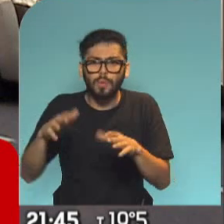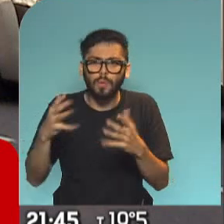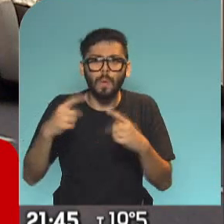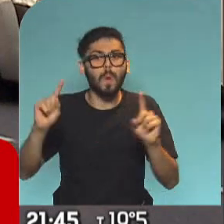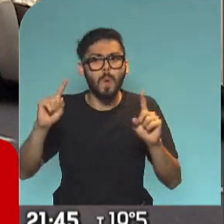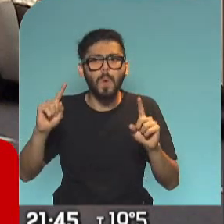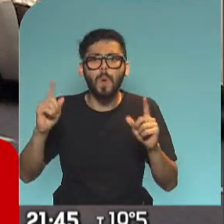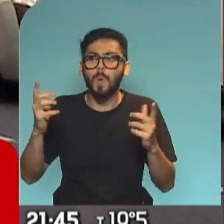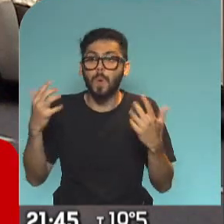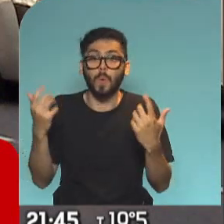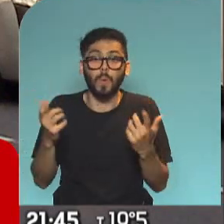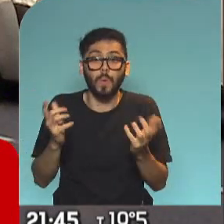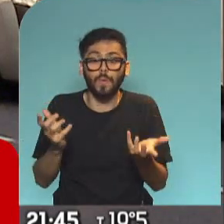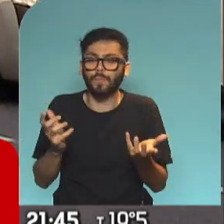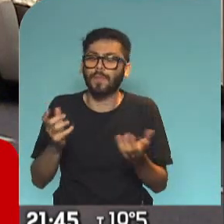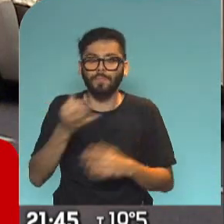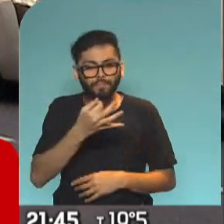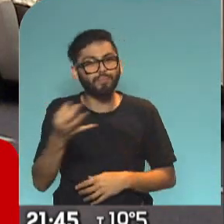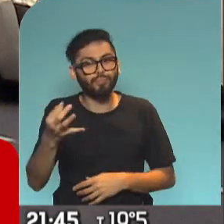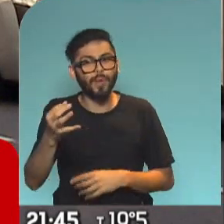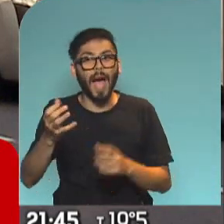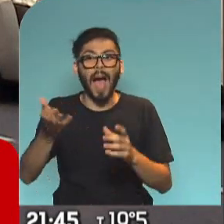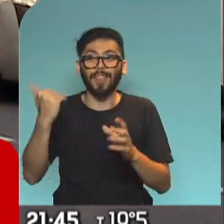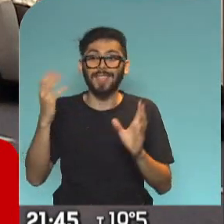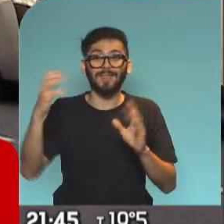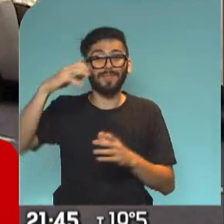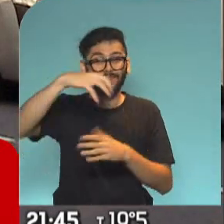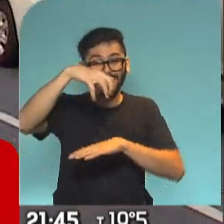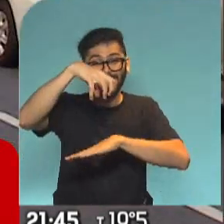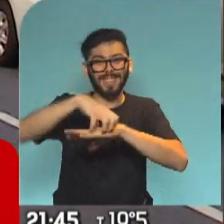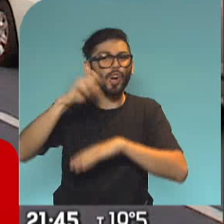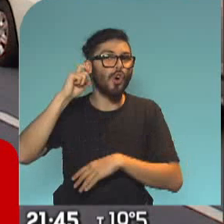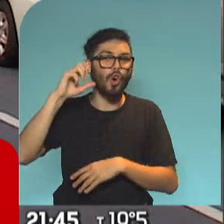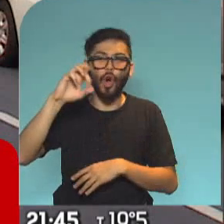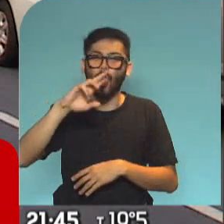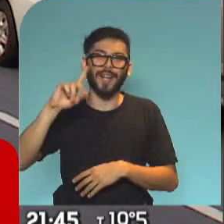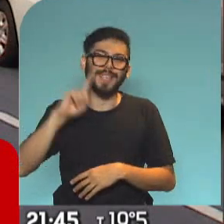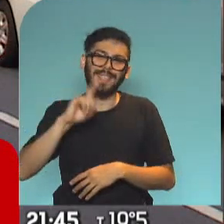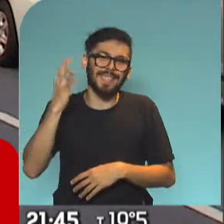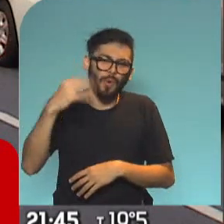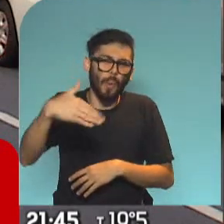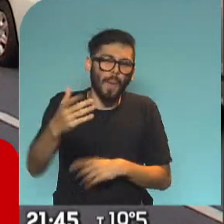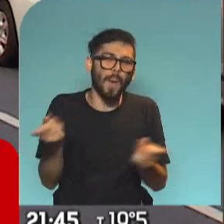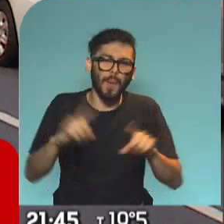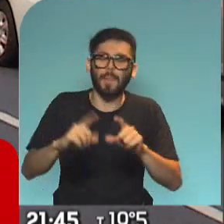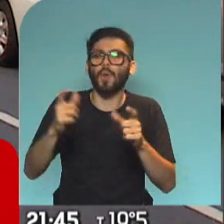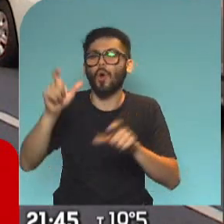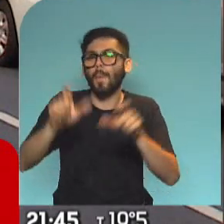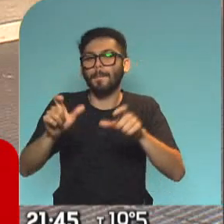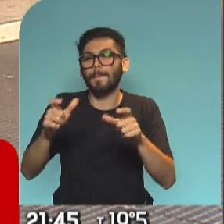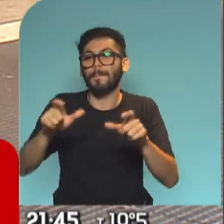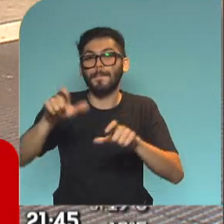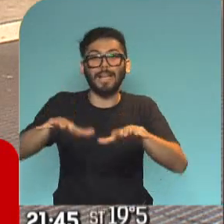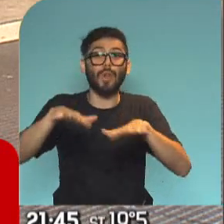en la experiencia de sex, tanto cuando era presencial aquí en Gorriti, que estoy seguro que prontamente vamos a volver con una versión más reducida, con menos